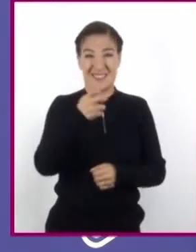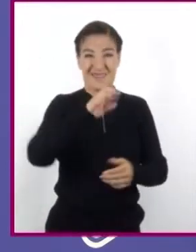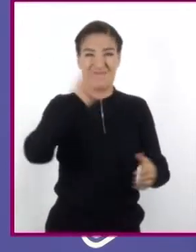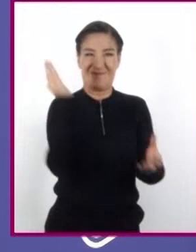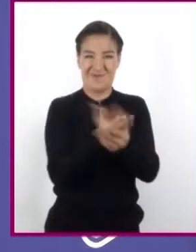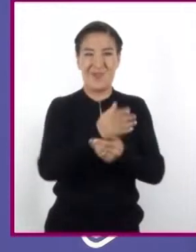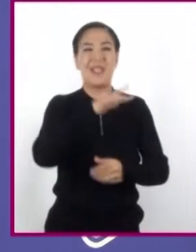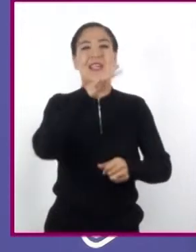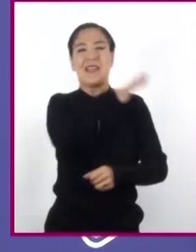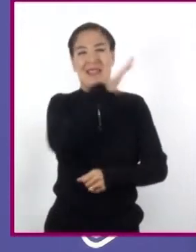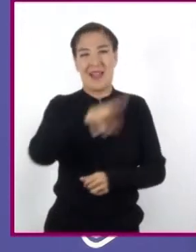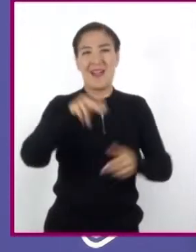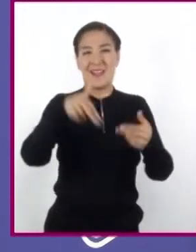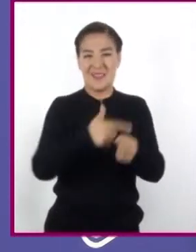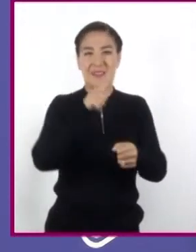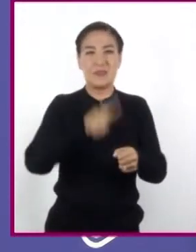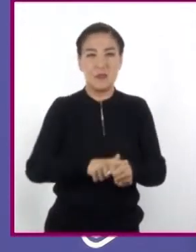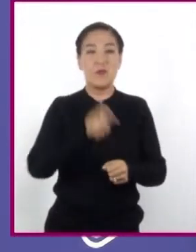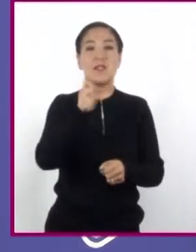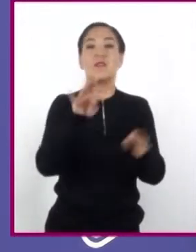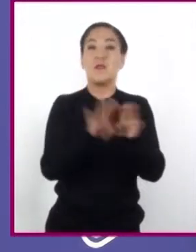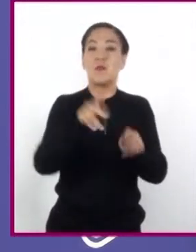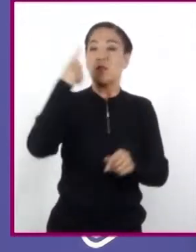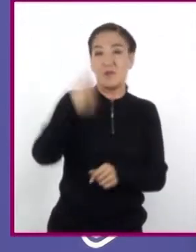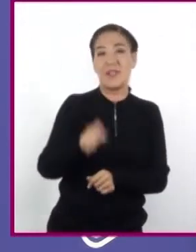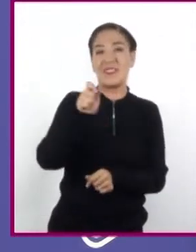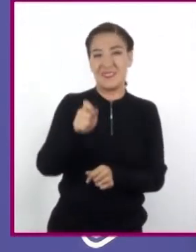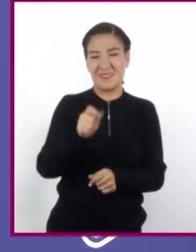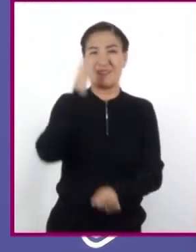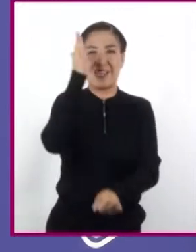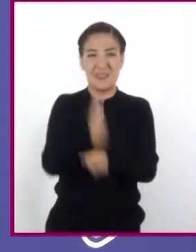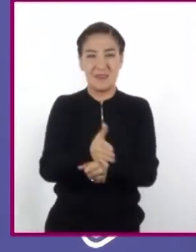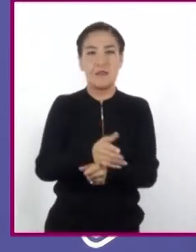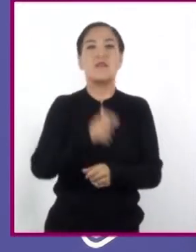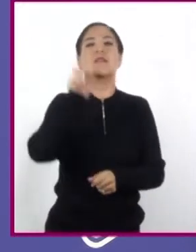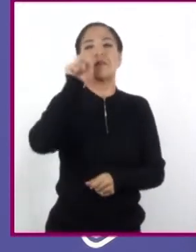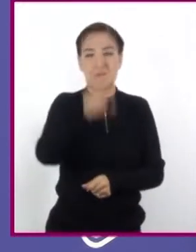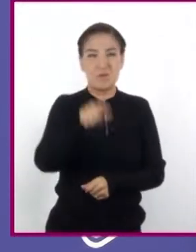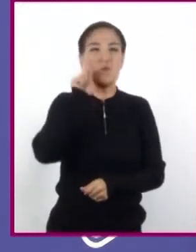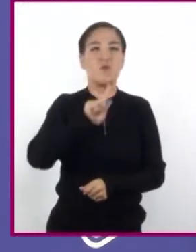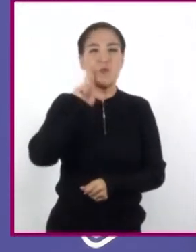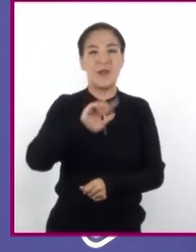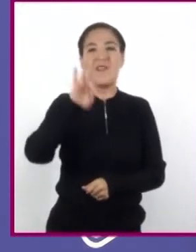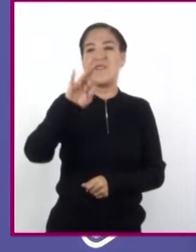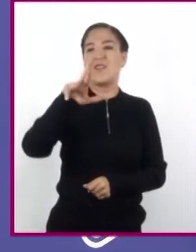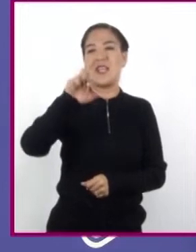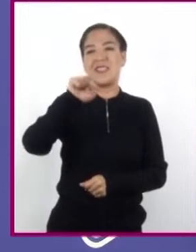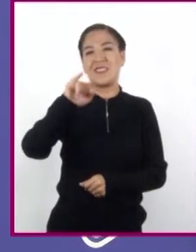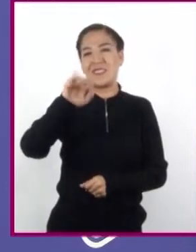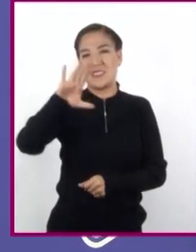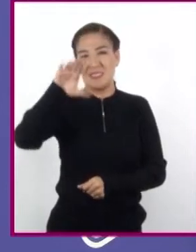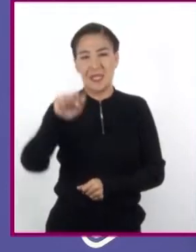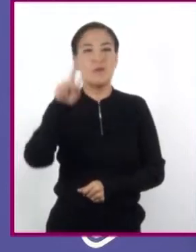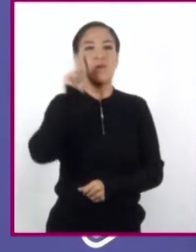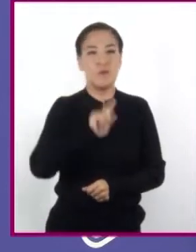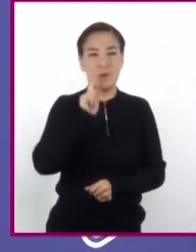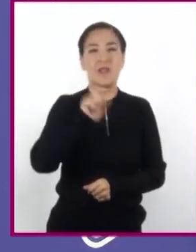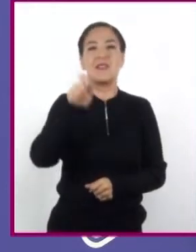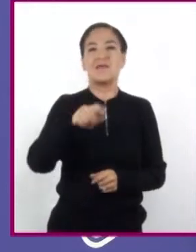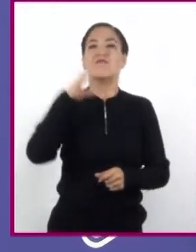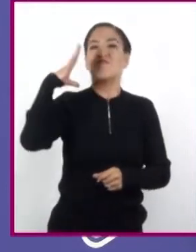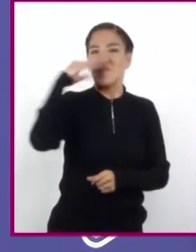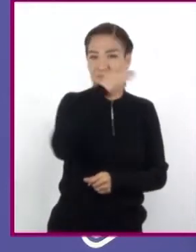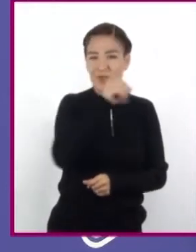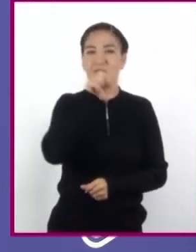Nación, en el ramo de Inquisición, relata también el caso de Francisca, la esclava negra de Luis Marín, quien